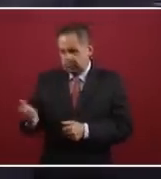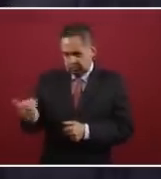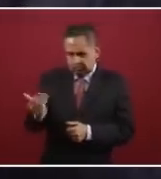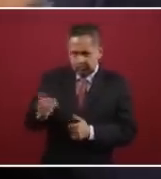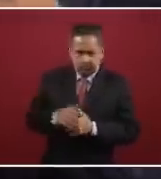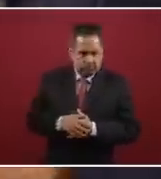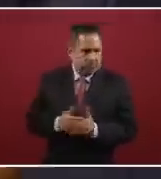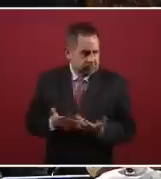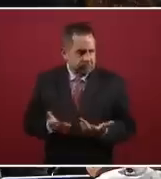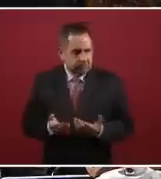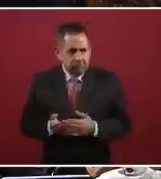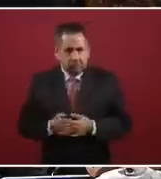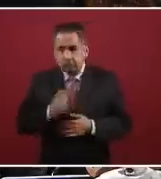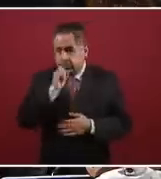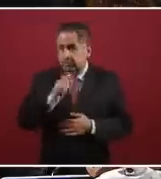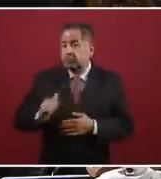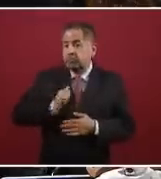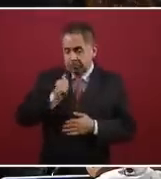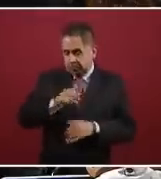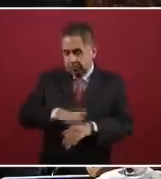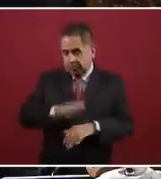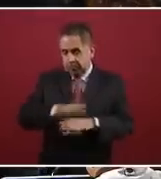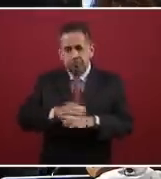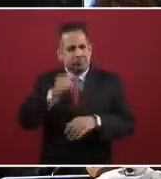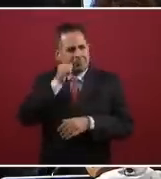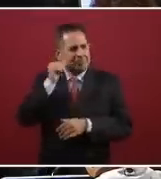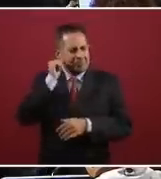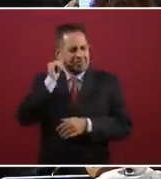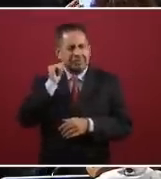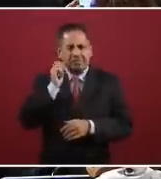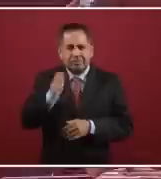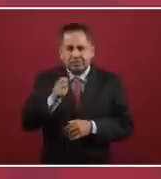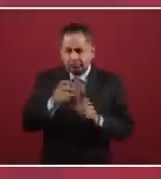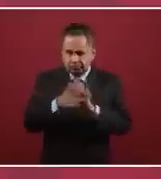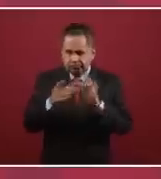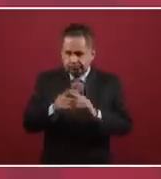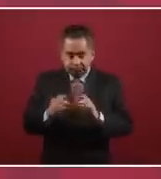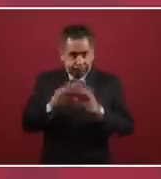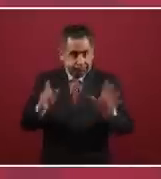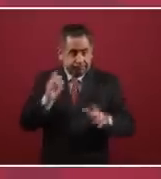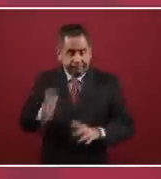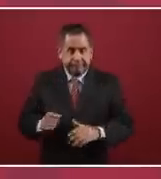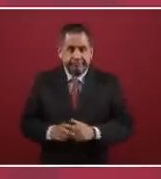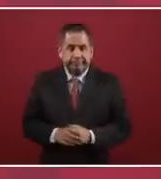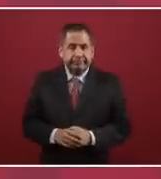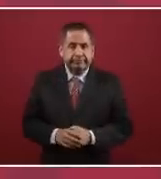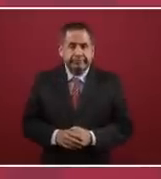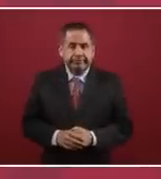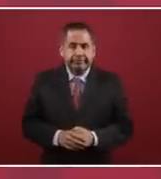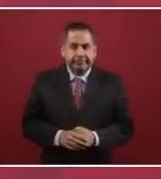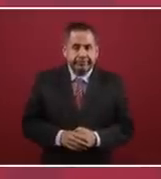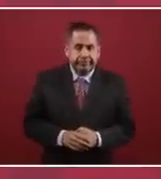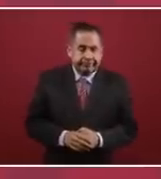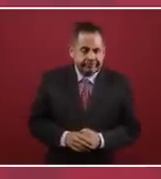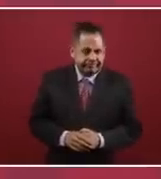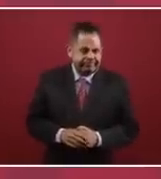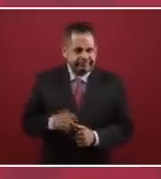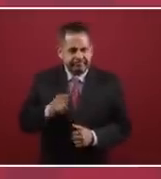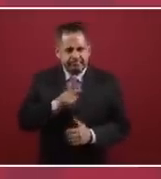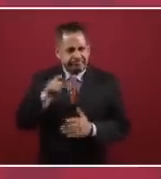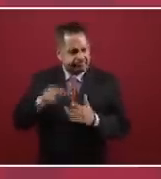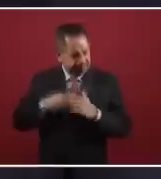Hay también, aquí aprovecho, ayer lo tuve que aclarar en un acto,